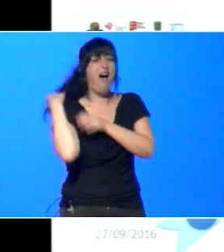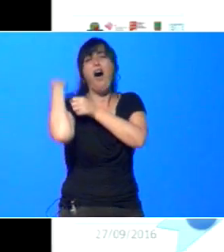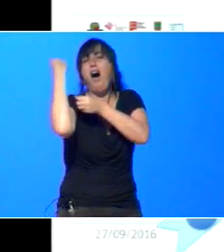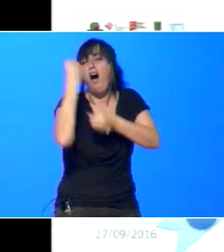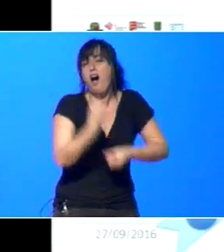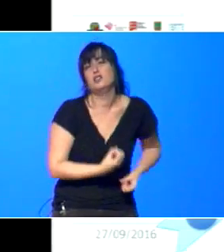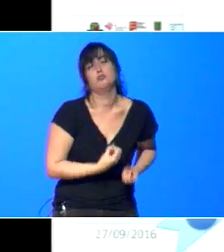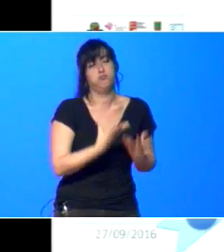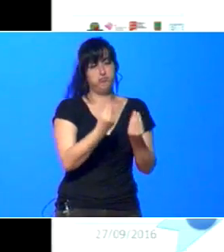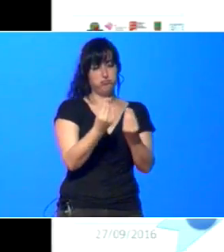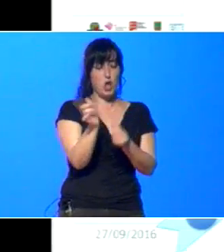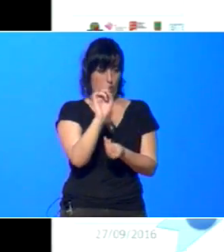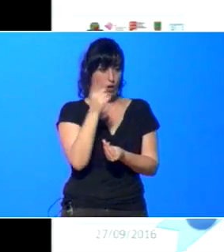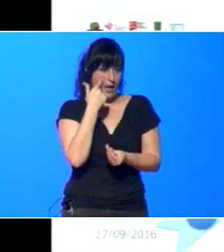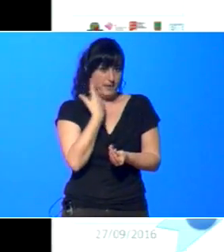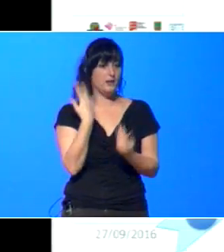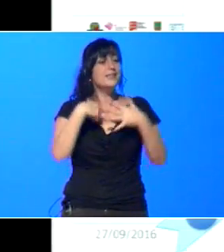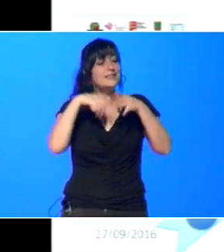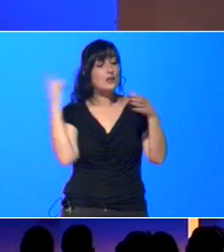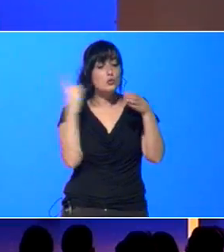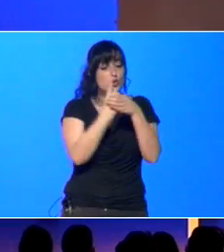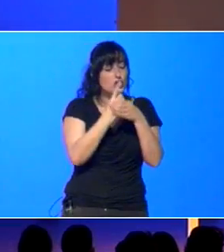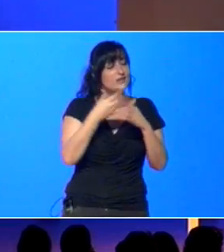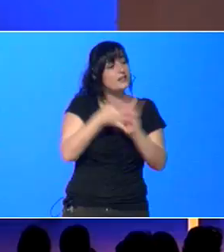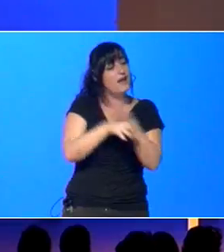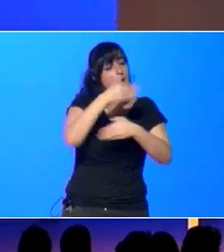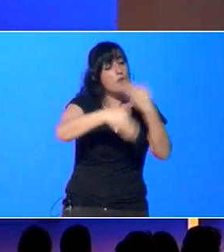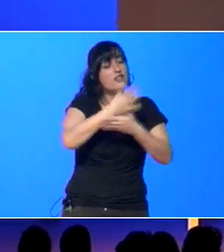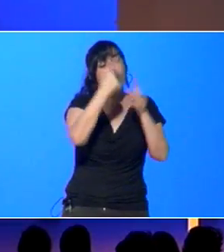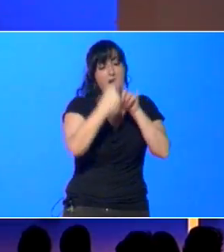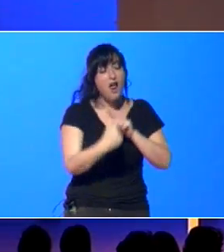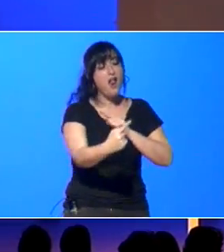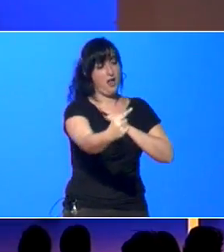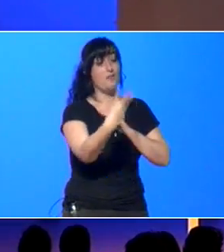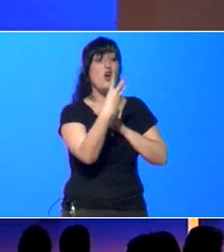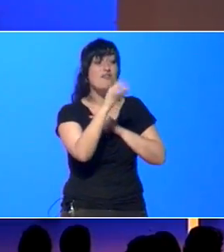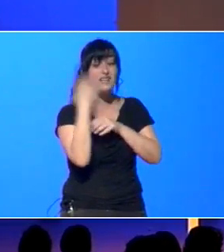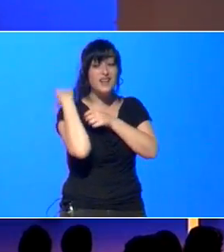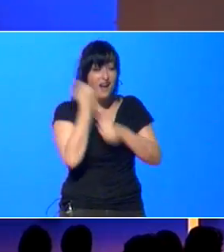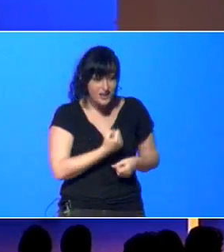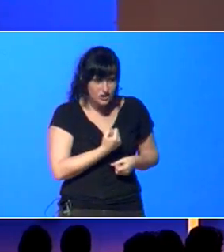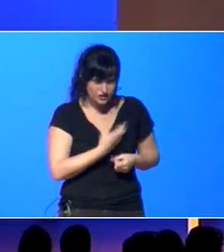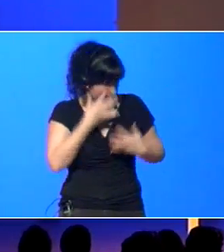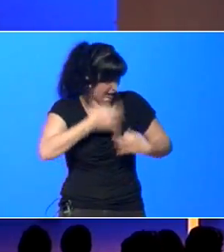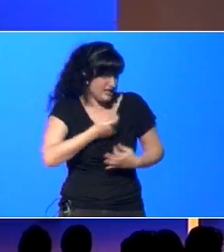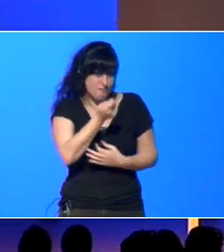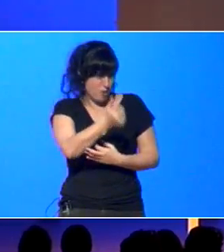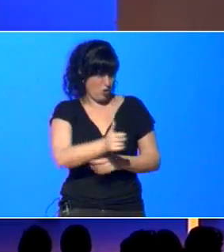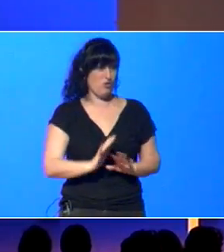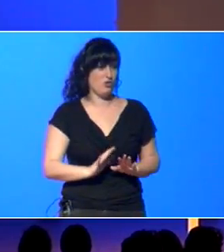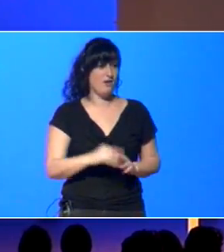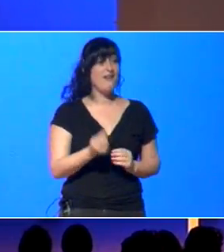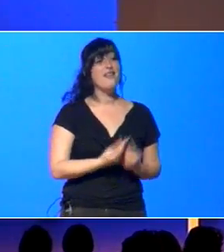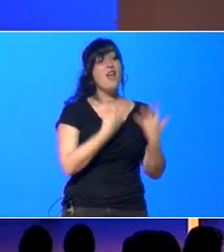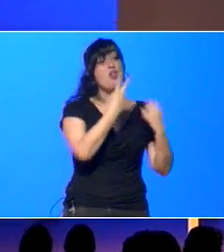es un proceso largo, pero tampoco son muchos años, 30 años de inclusión. Esto, fijaros, desde 2010 hasta el 2016, es